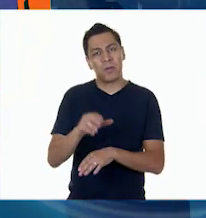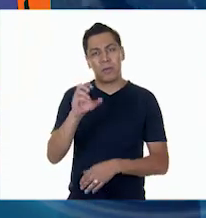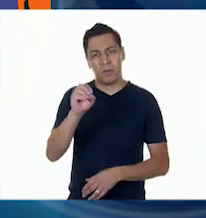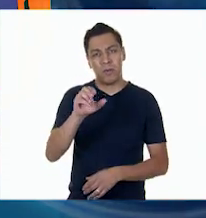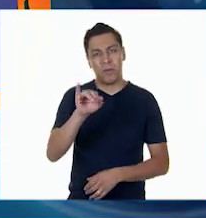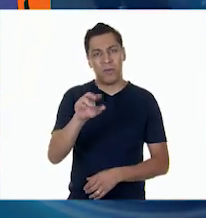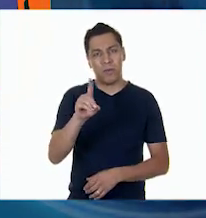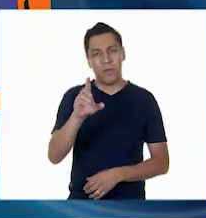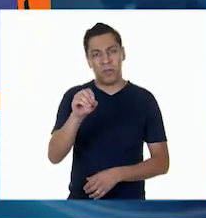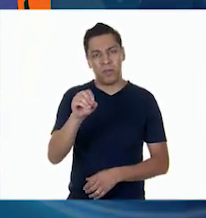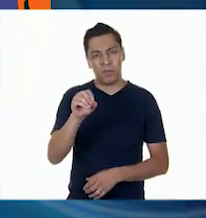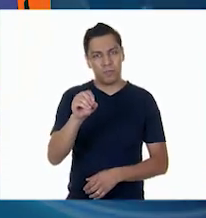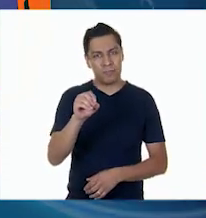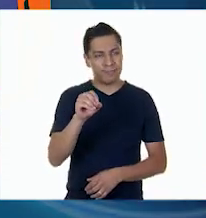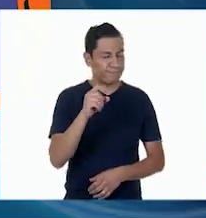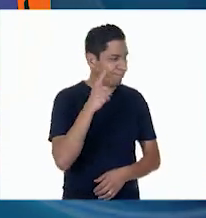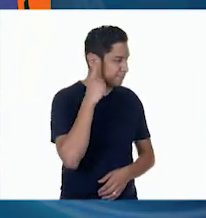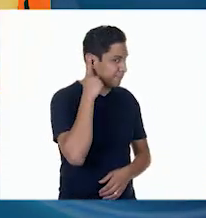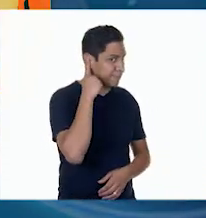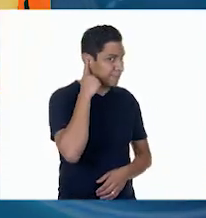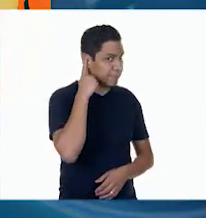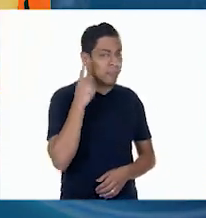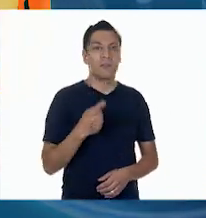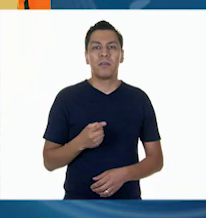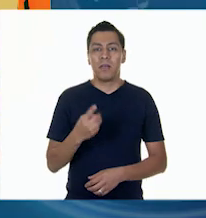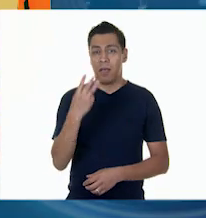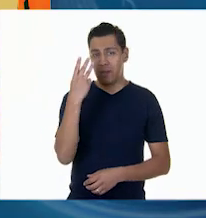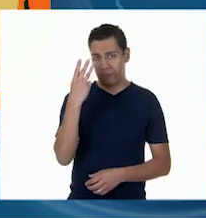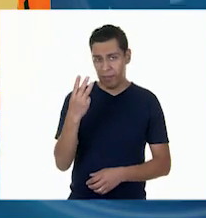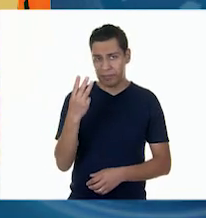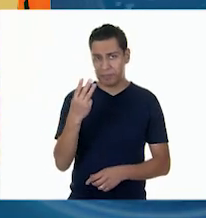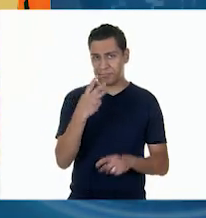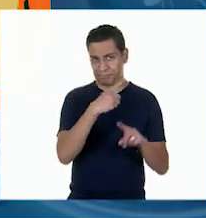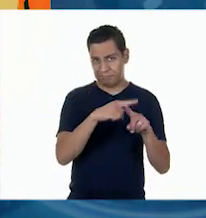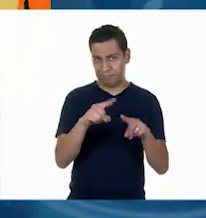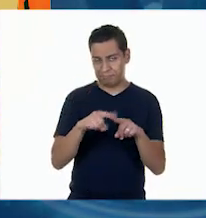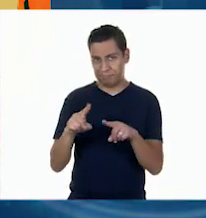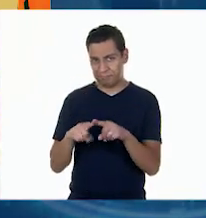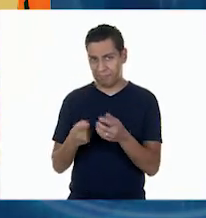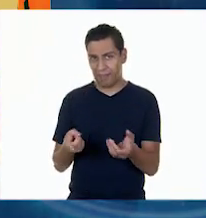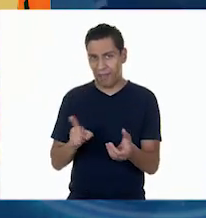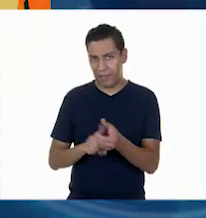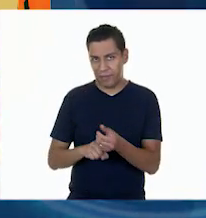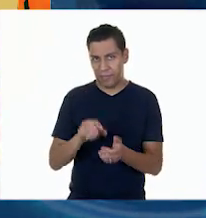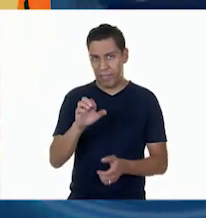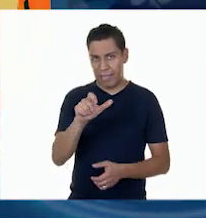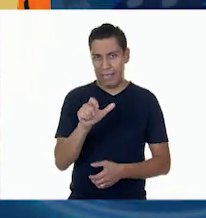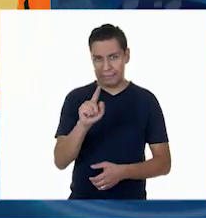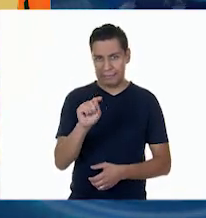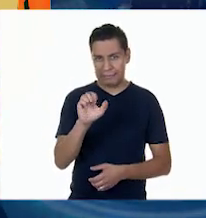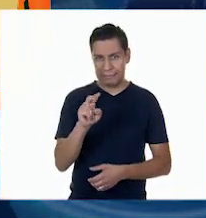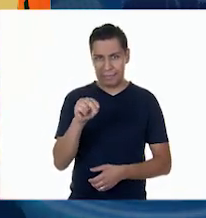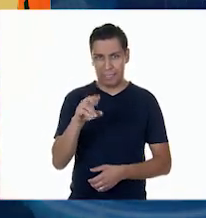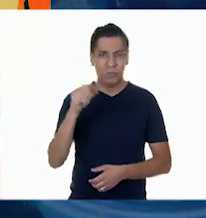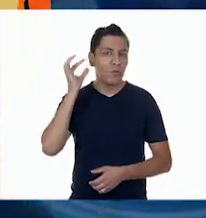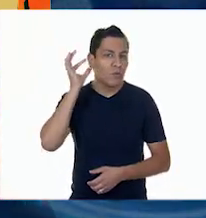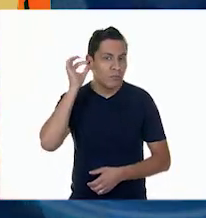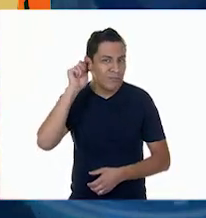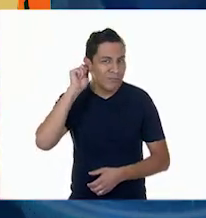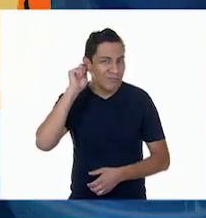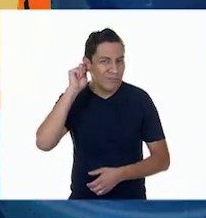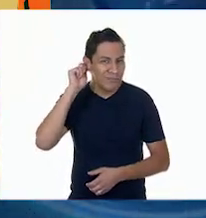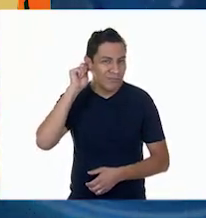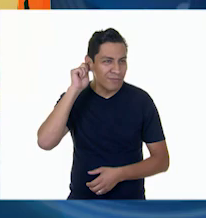para cuidarlo. El oído consiste de tres partes principales, que es el oído externo, lo podemos tocar desde